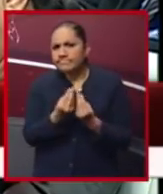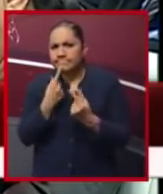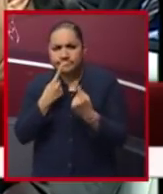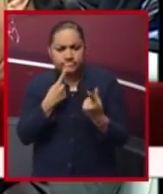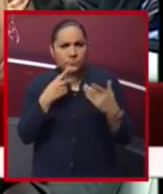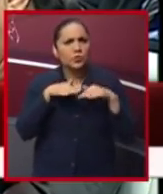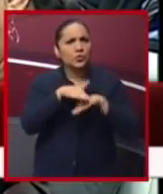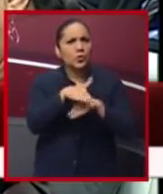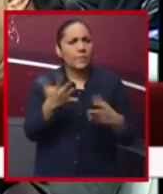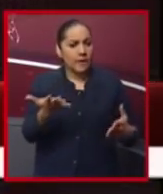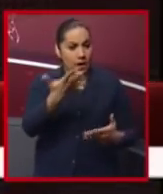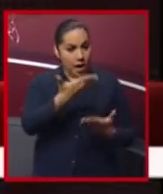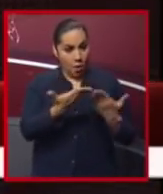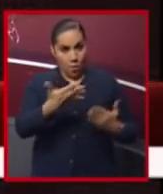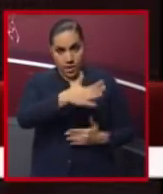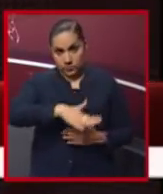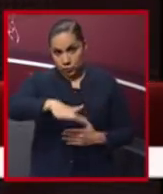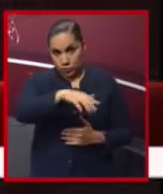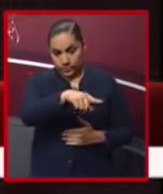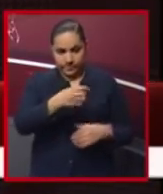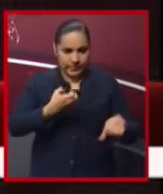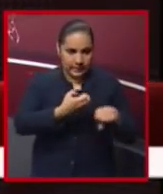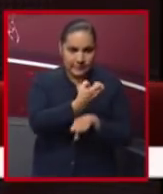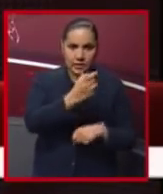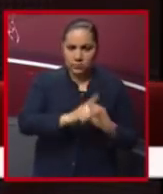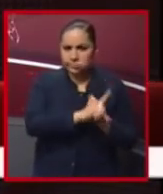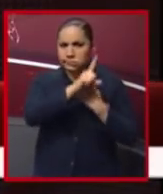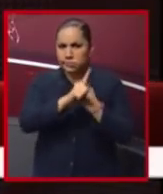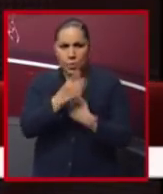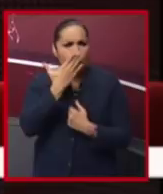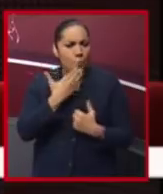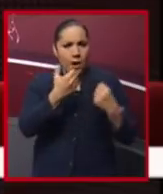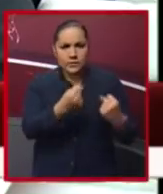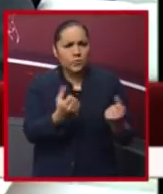la crisis de seguridad en esta entidad del país.